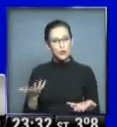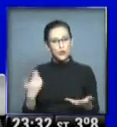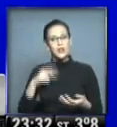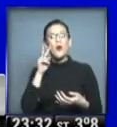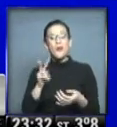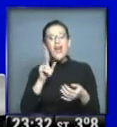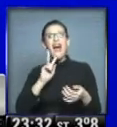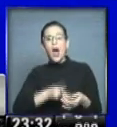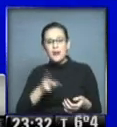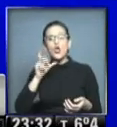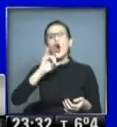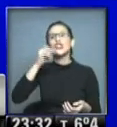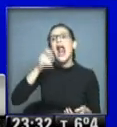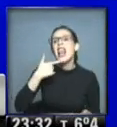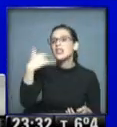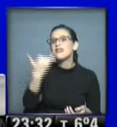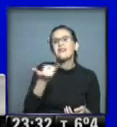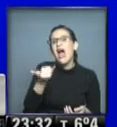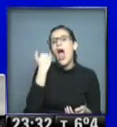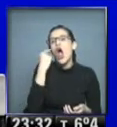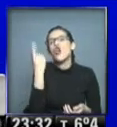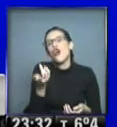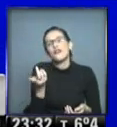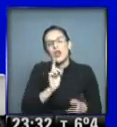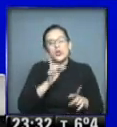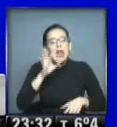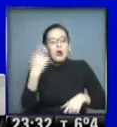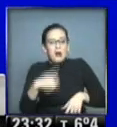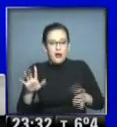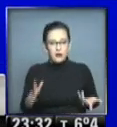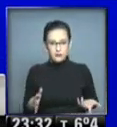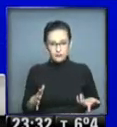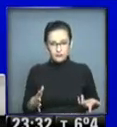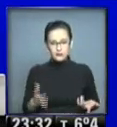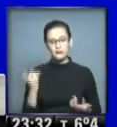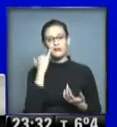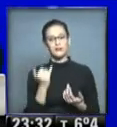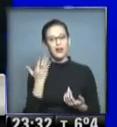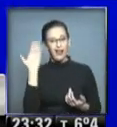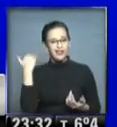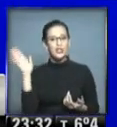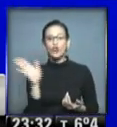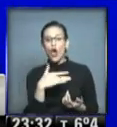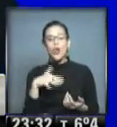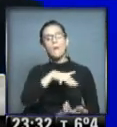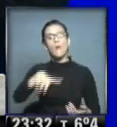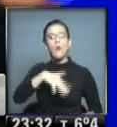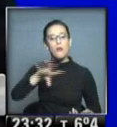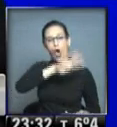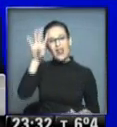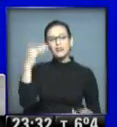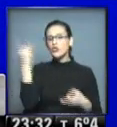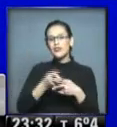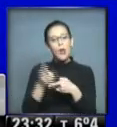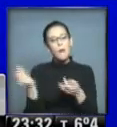apellido González bien popular, no hay nada raro. Es un apellido que agarró la colonización y le ponía a los pueblos originarios de a